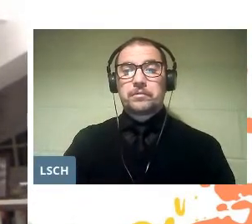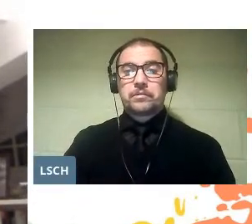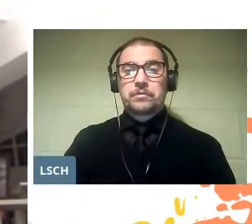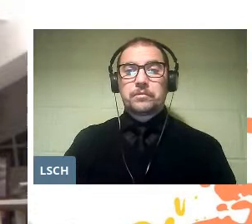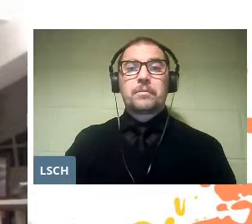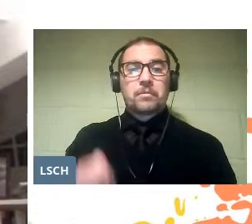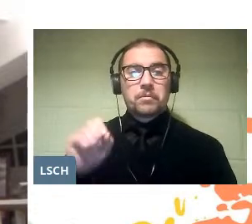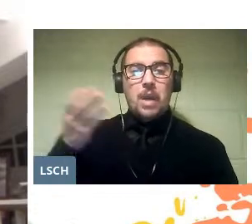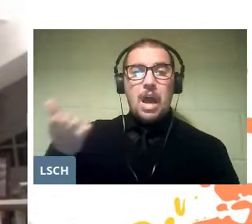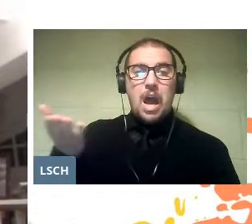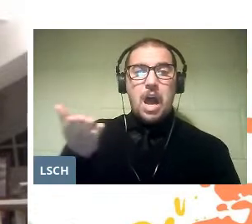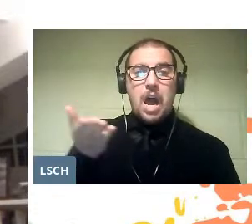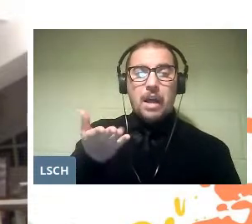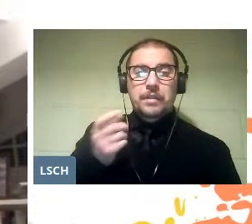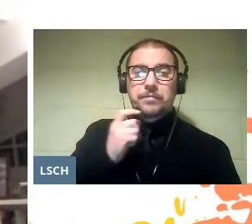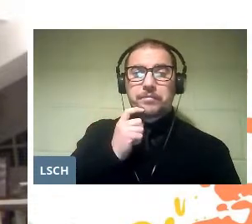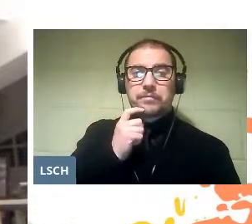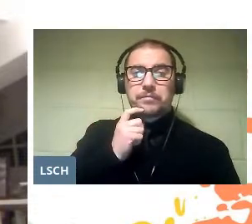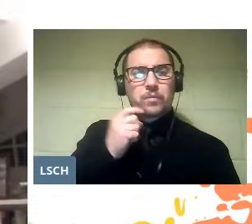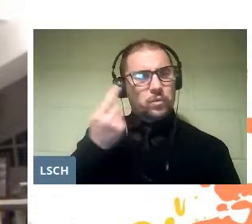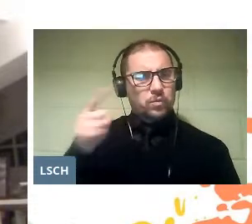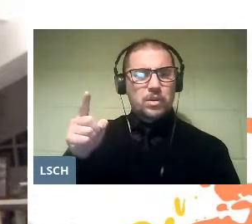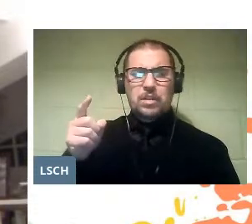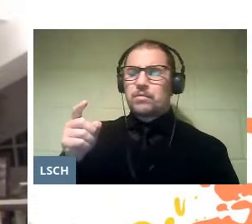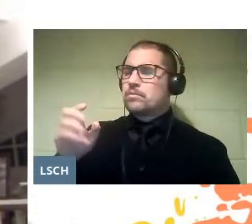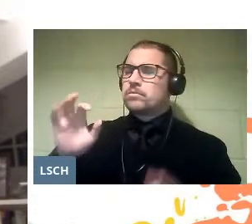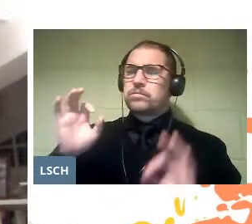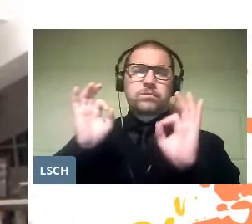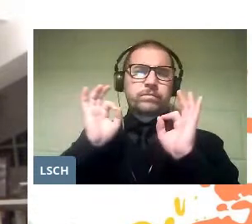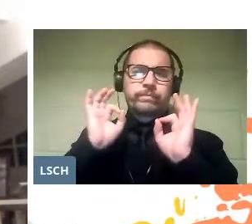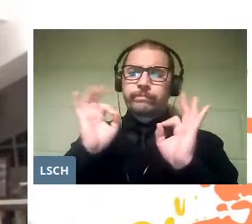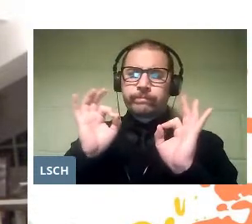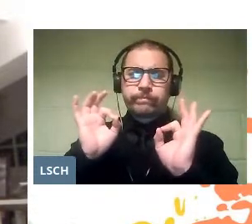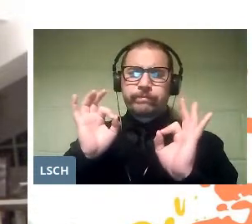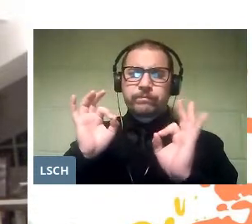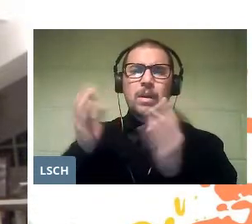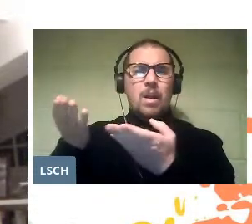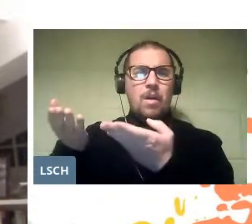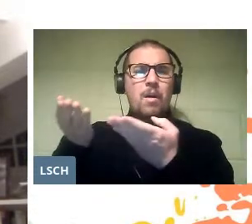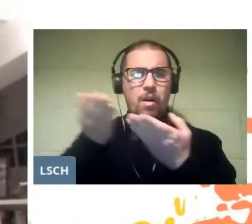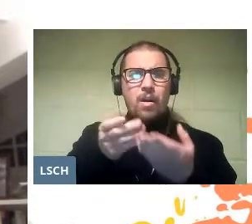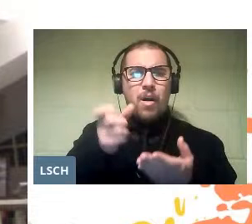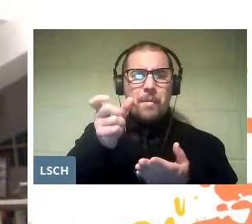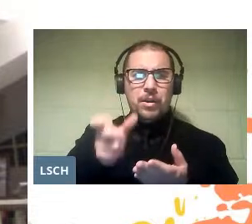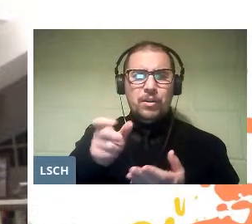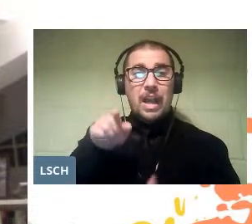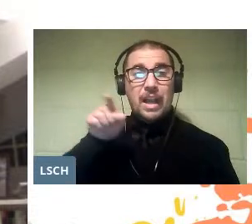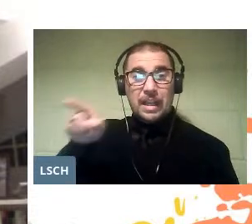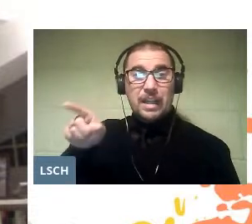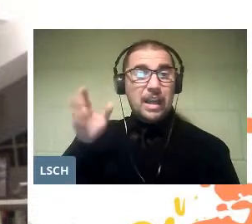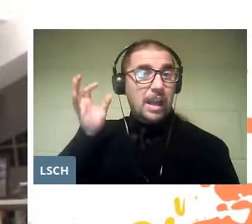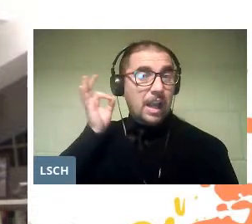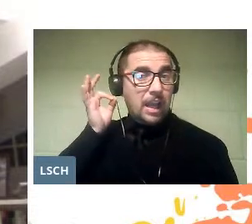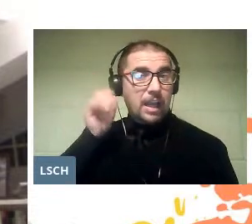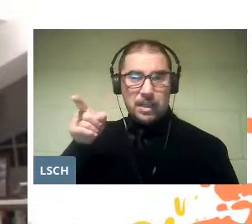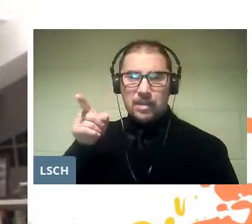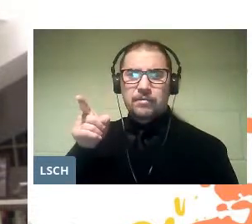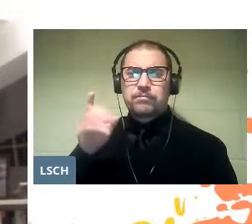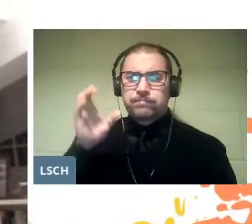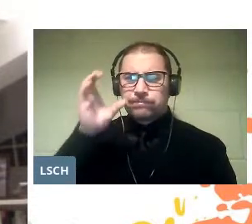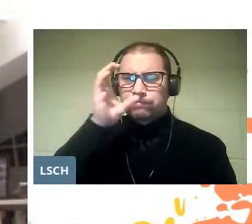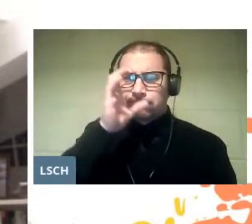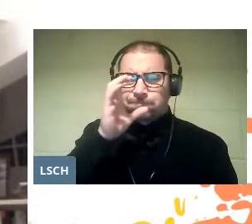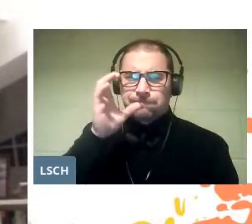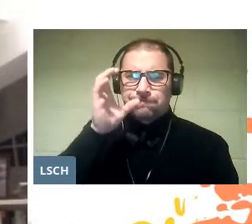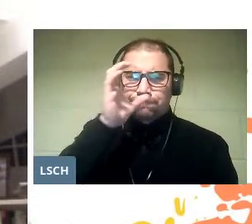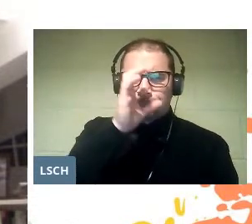con nosotros a una extraordinaria visitante. Ella ha decidido explorar